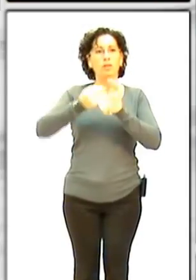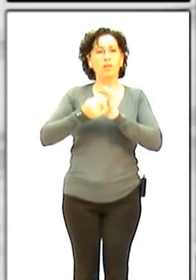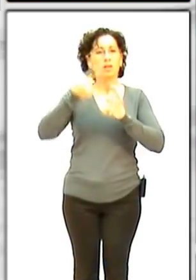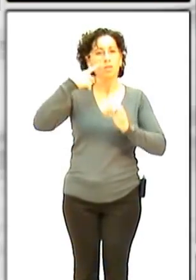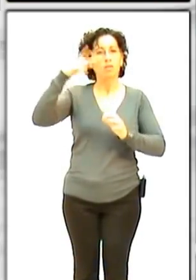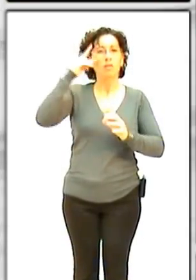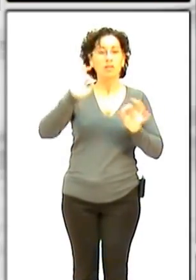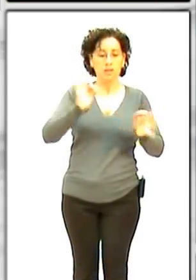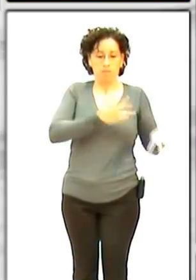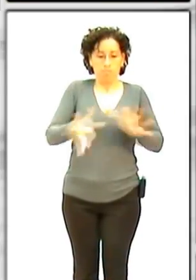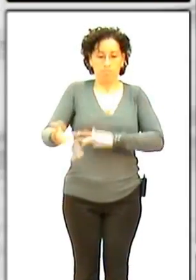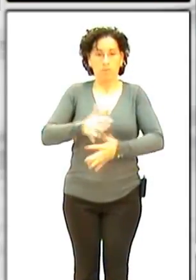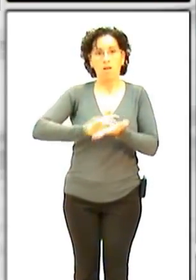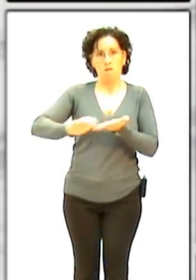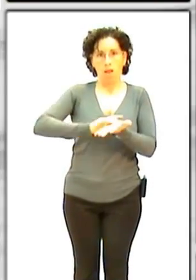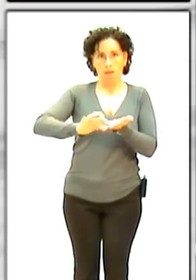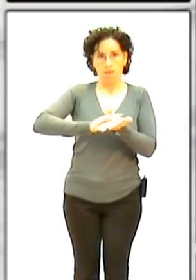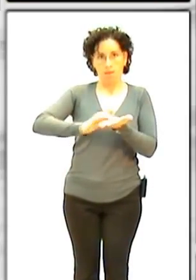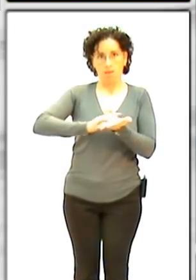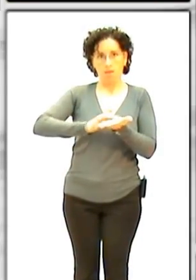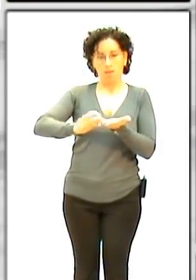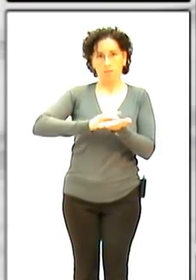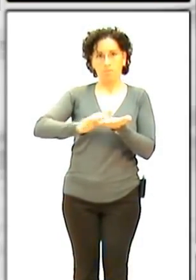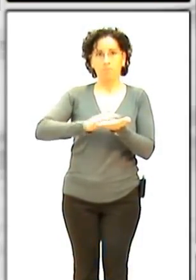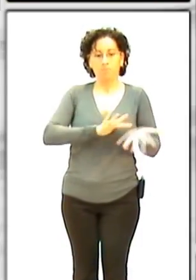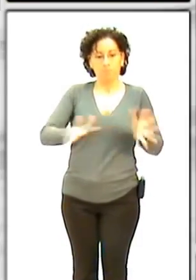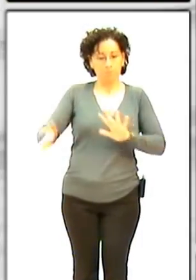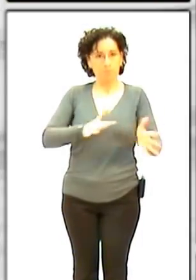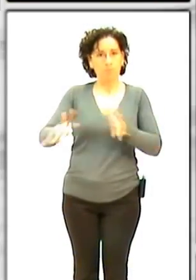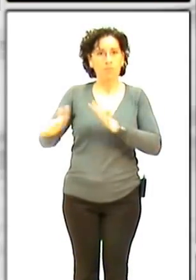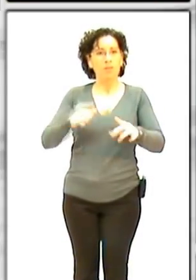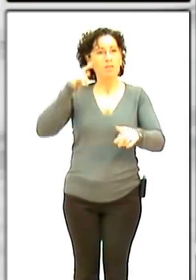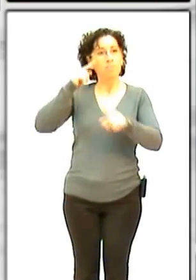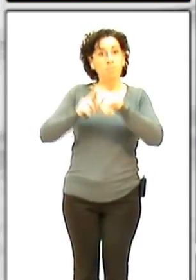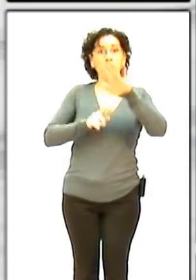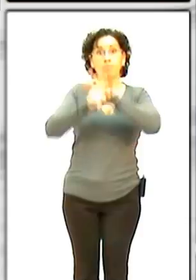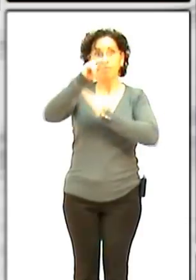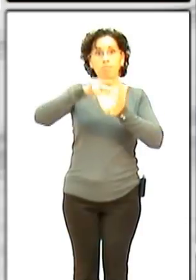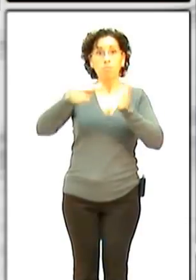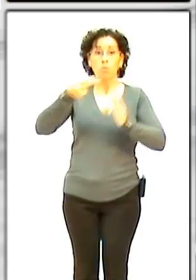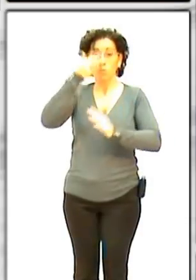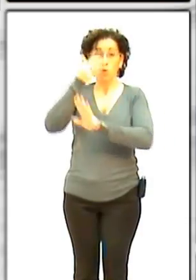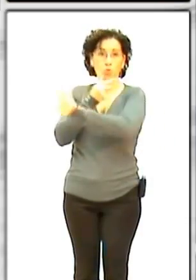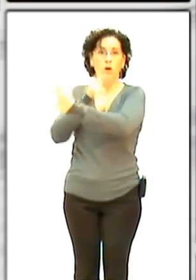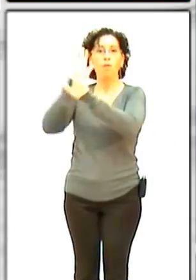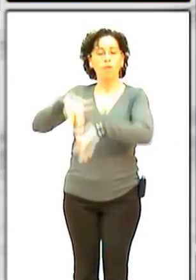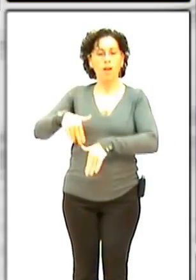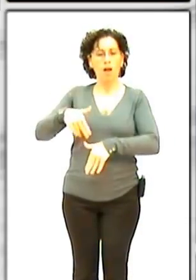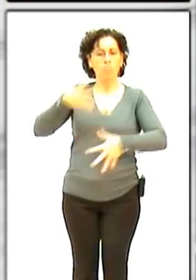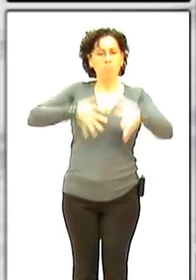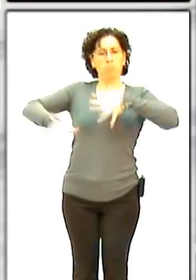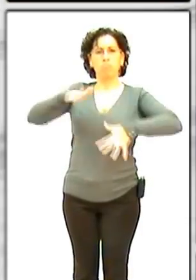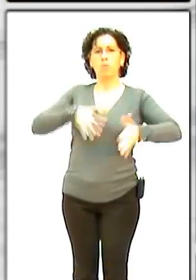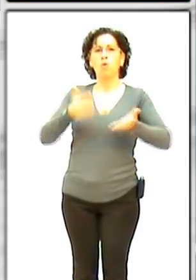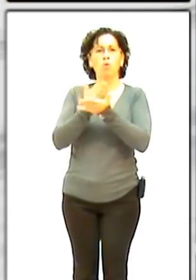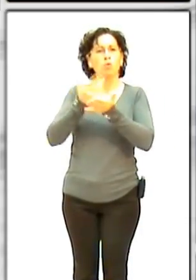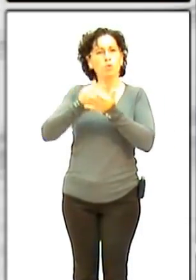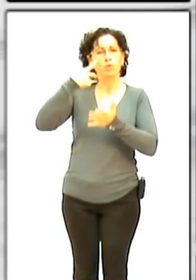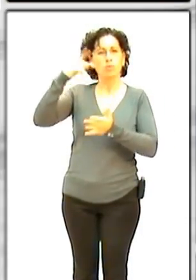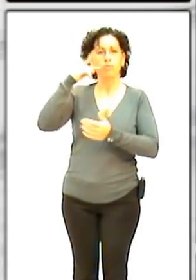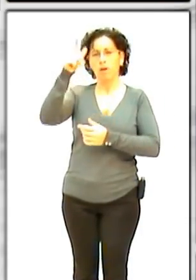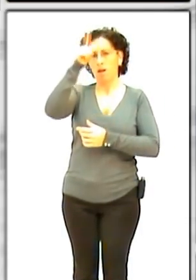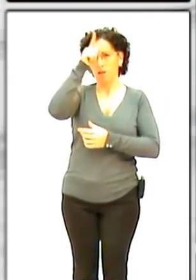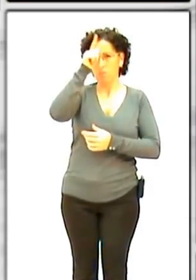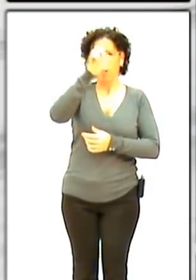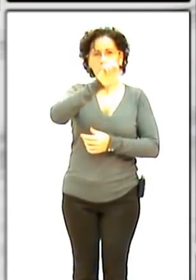en transcripción Braille. El desarrollo tecnológico y su interés por la tecnología le llevaron a realizar cursos especializados en Alemania,